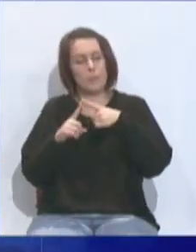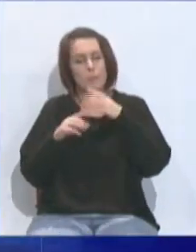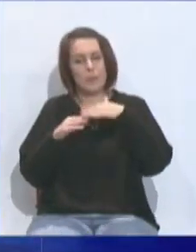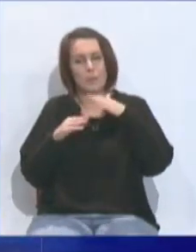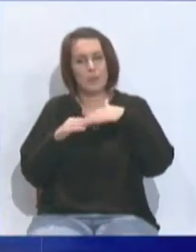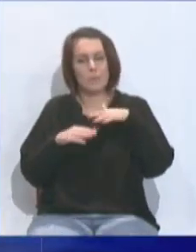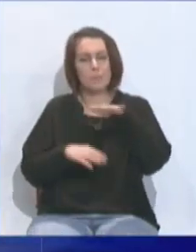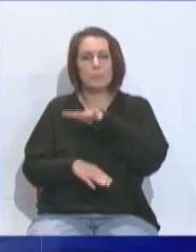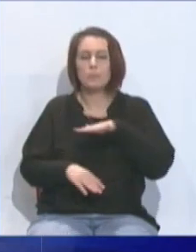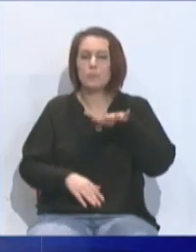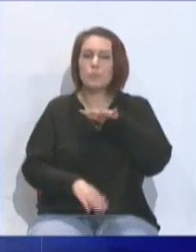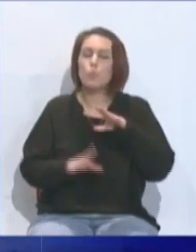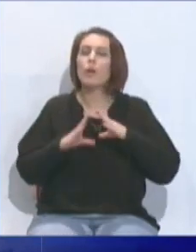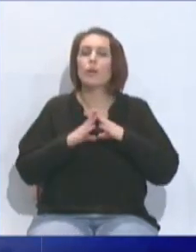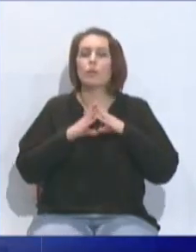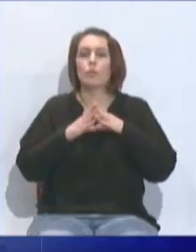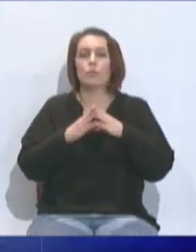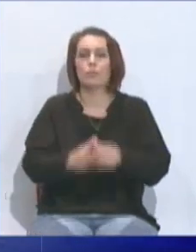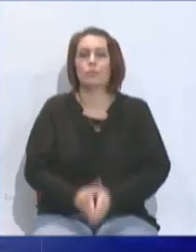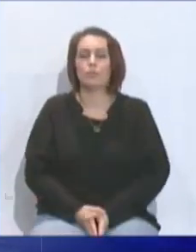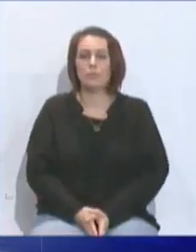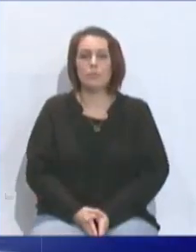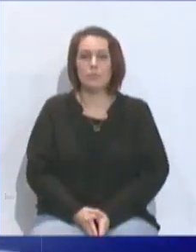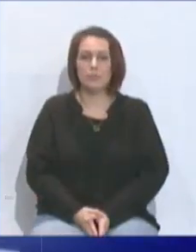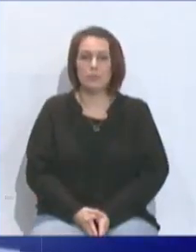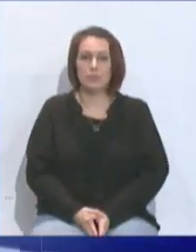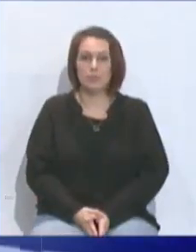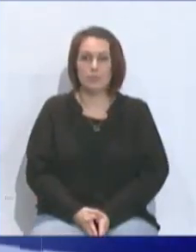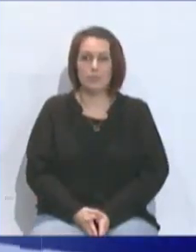de mínima que registrará el puerto de Santa María.